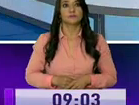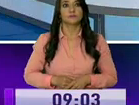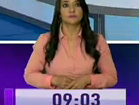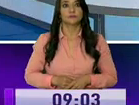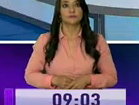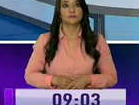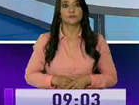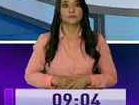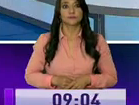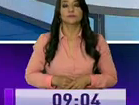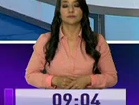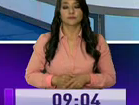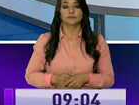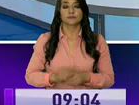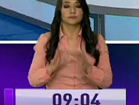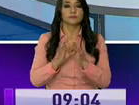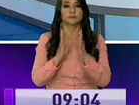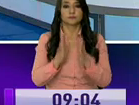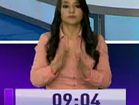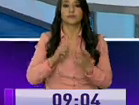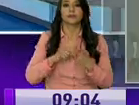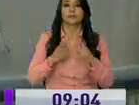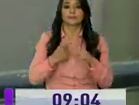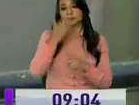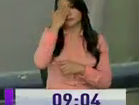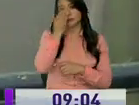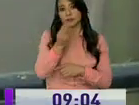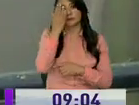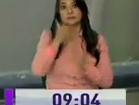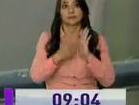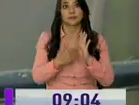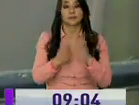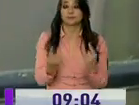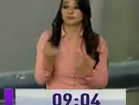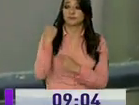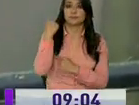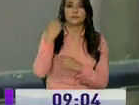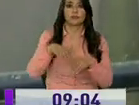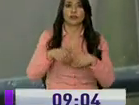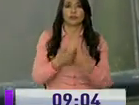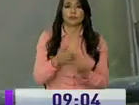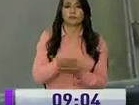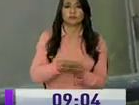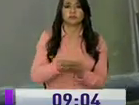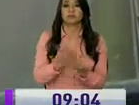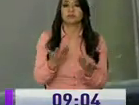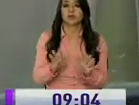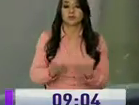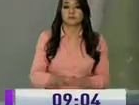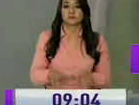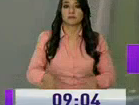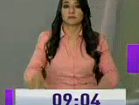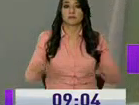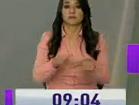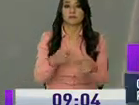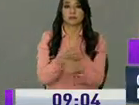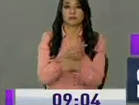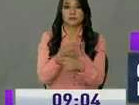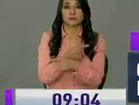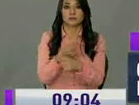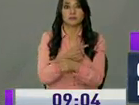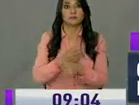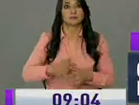Te escuchamos, Andreita. Robert, Ali, amigos televidentes, ustedes pueden ver en imágenes cómo se encuentra ya aquí este sector de Guajaló.